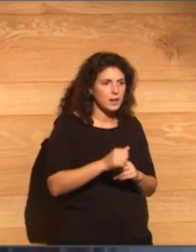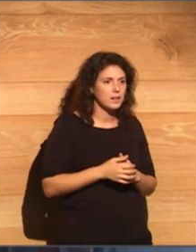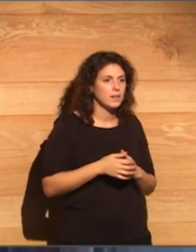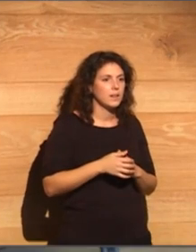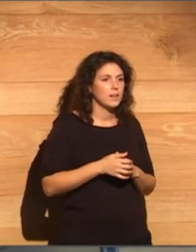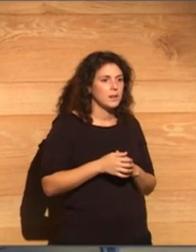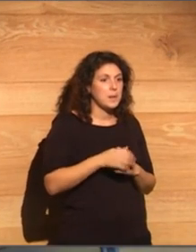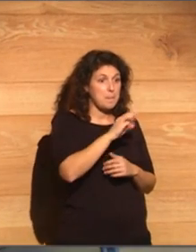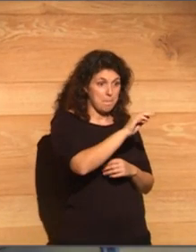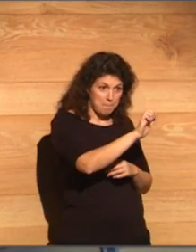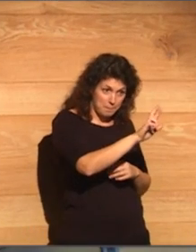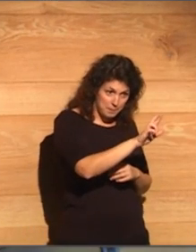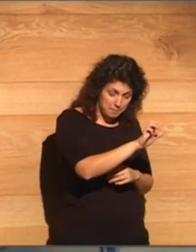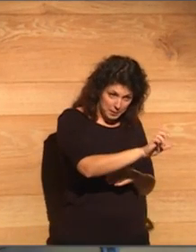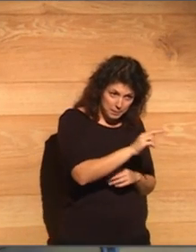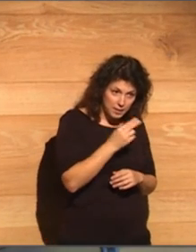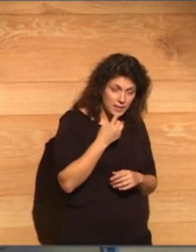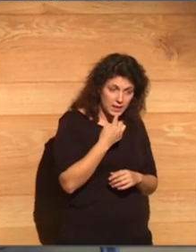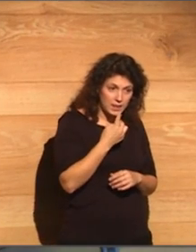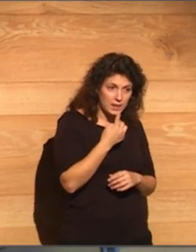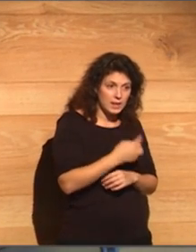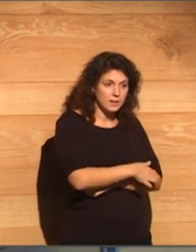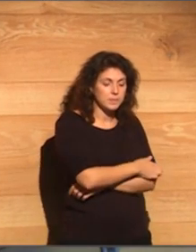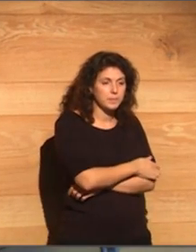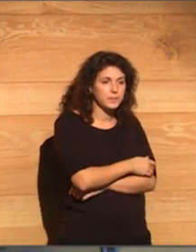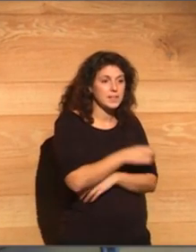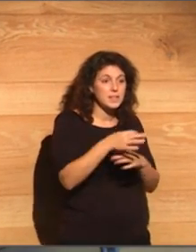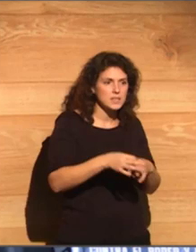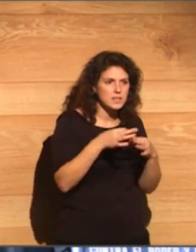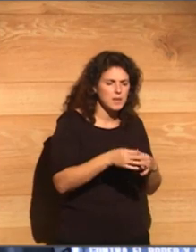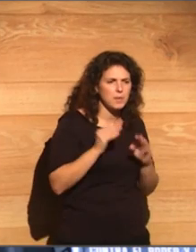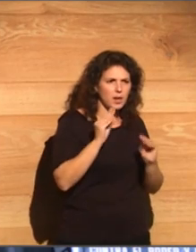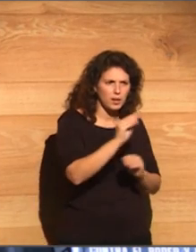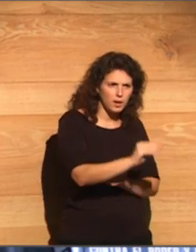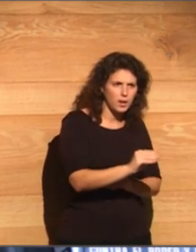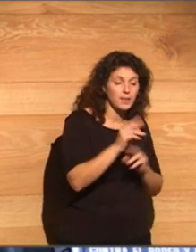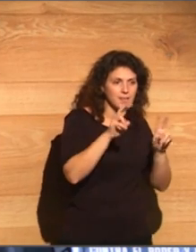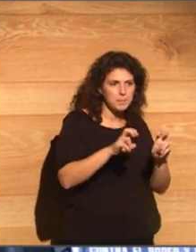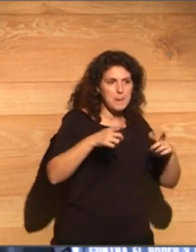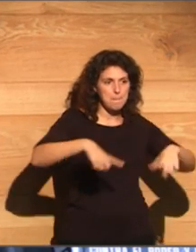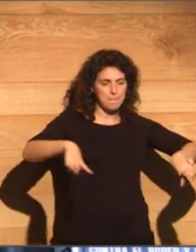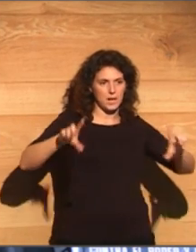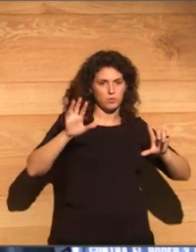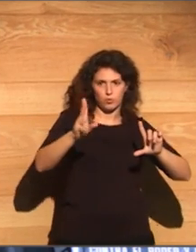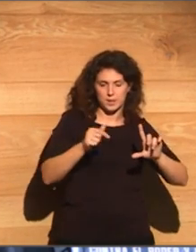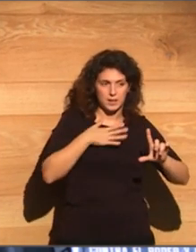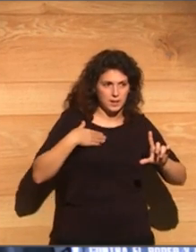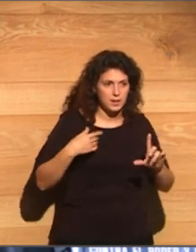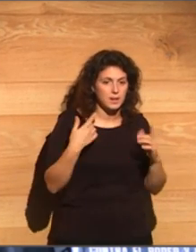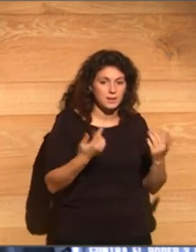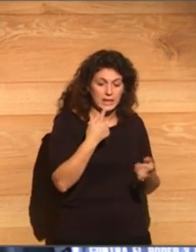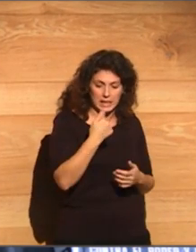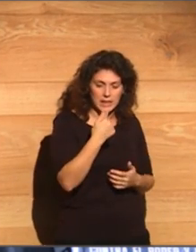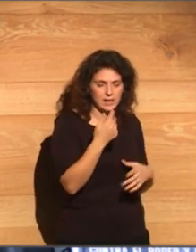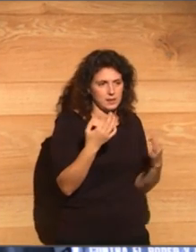Pepe Sacristán llegaba quejándose de cómo le quería robar siempre el plano a Alfredo Landa. Y decía Berlanga que Landa